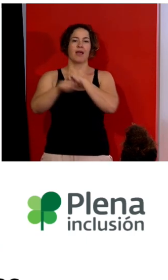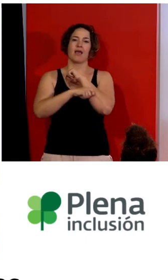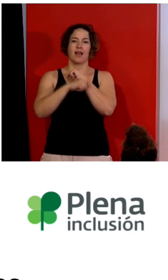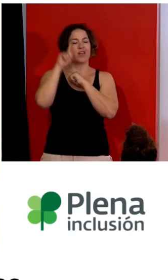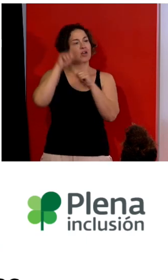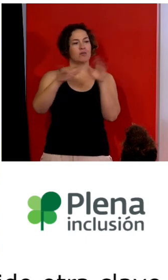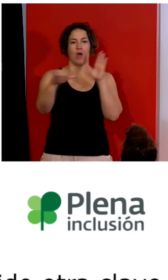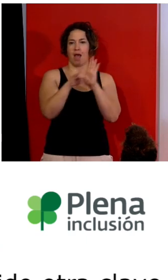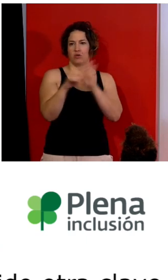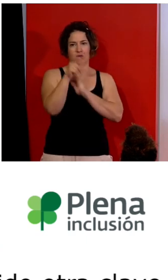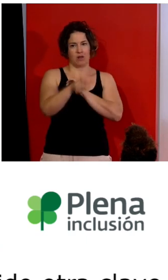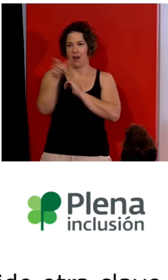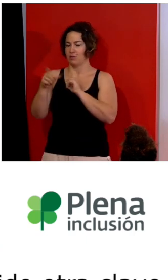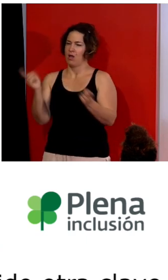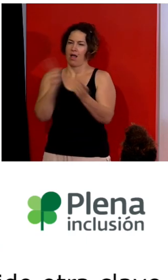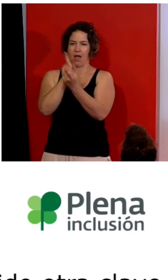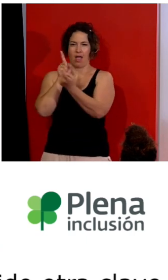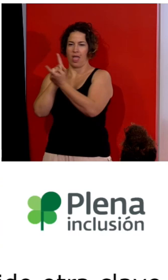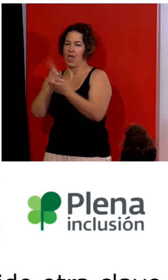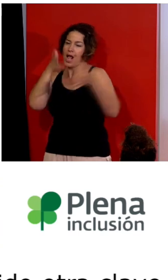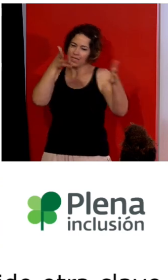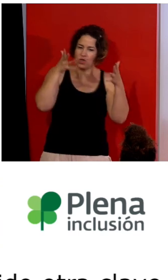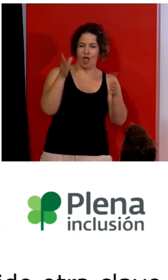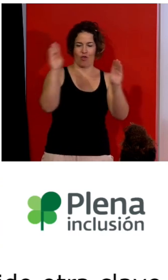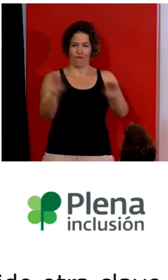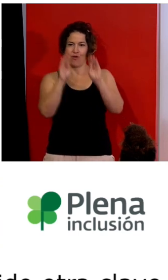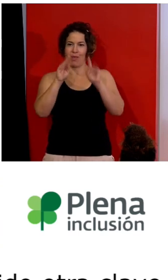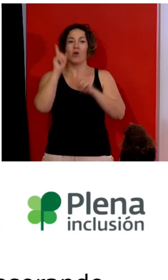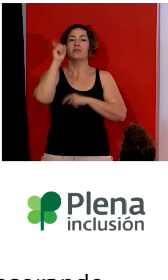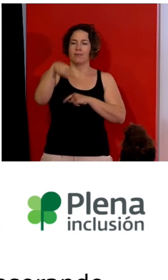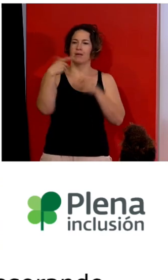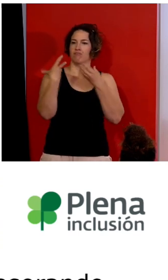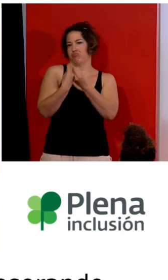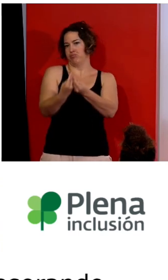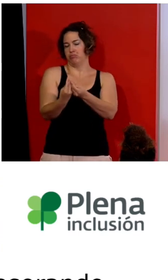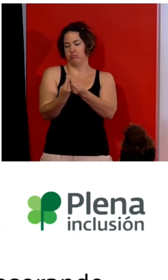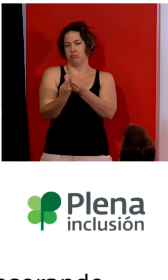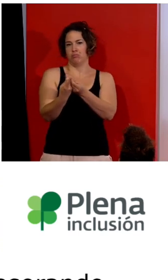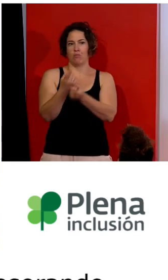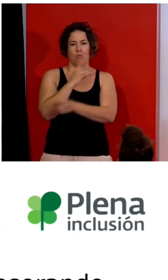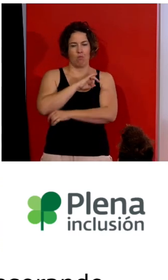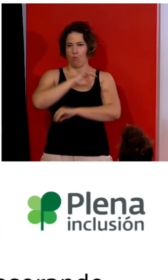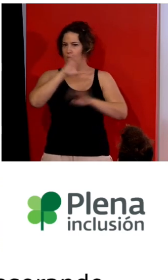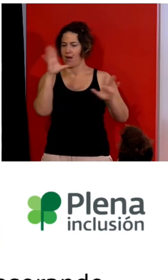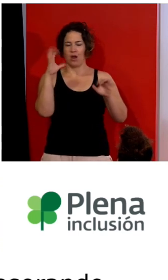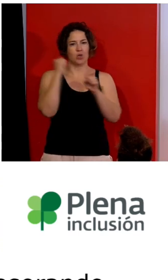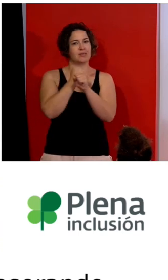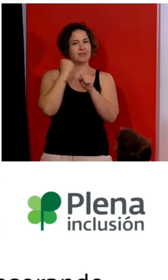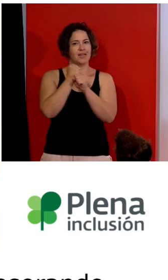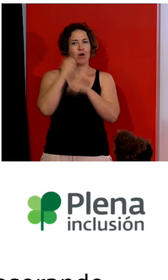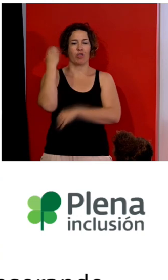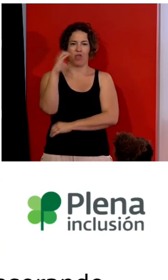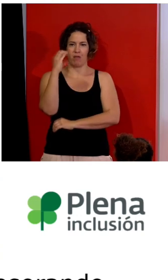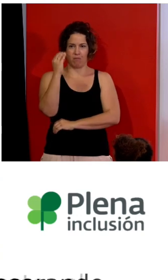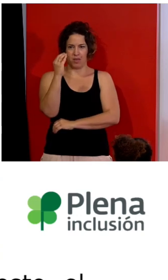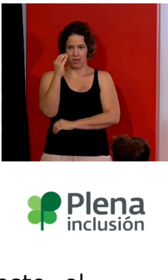aproximación a cada persona, asesorando, formando y acompañando, por supuesto, el inestimable trabajo del CERMI, en el